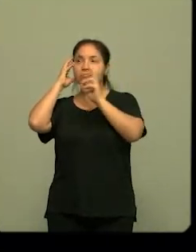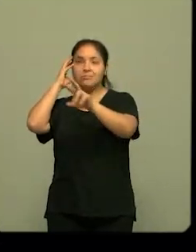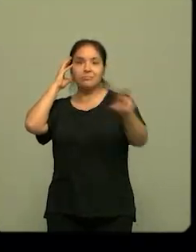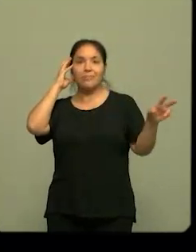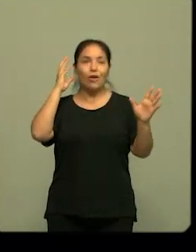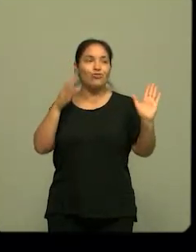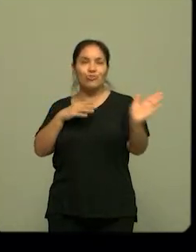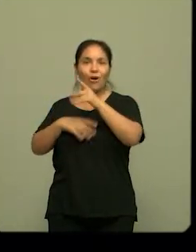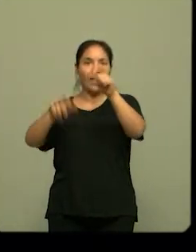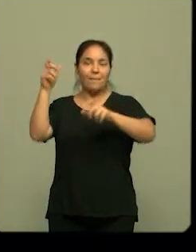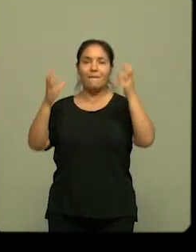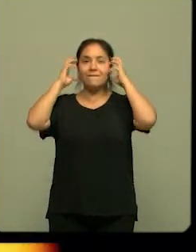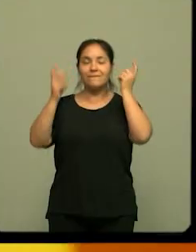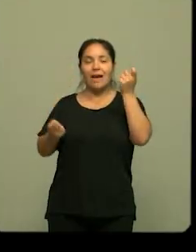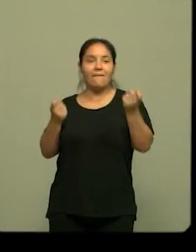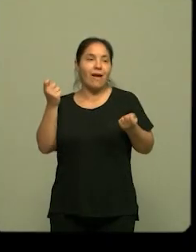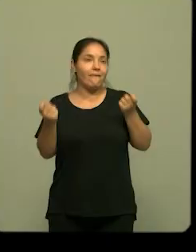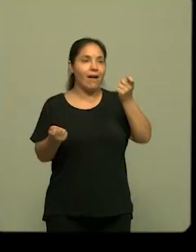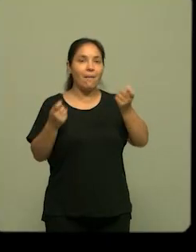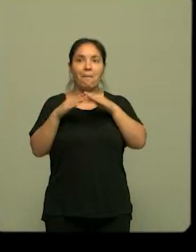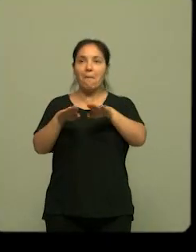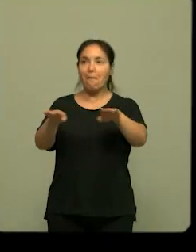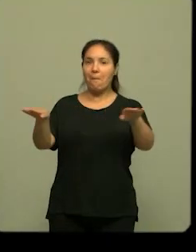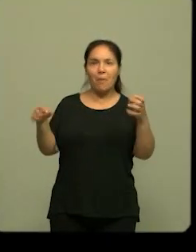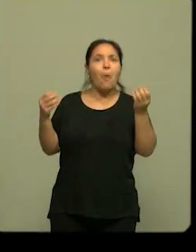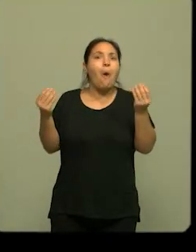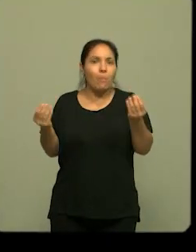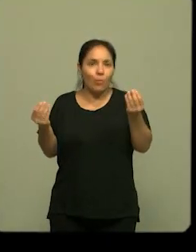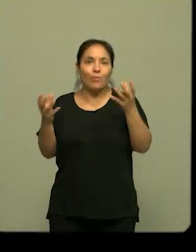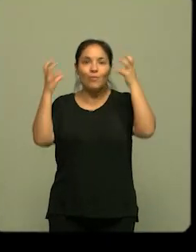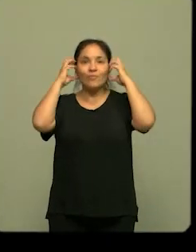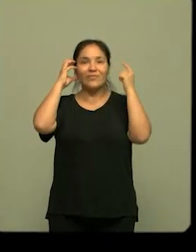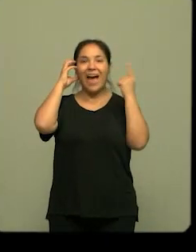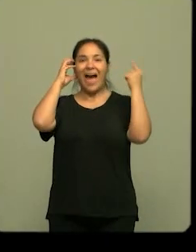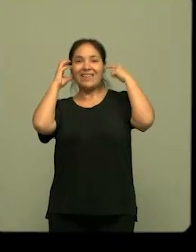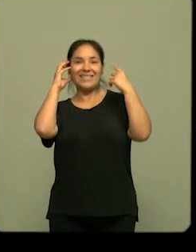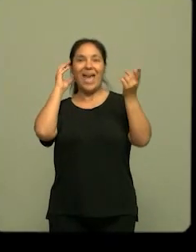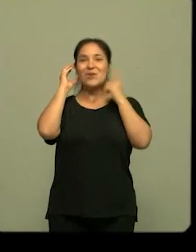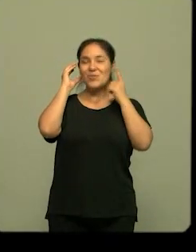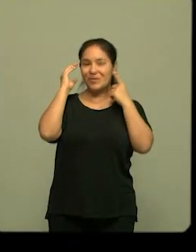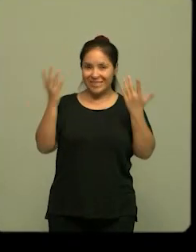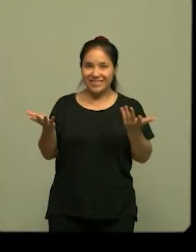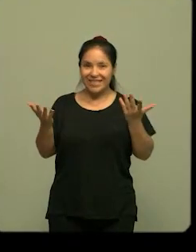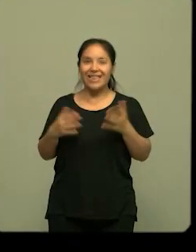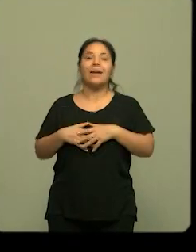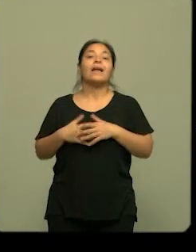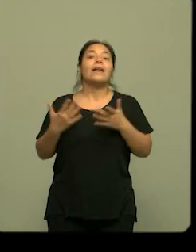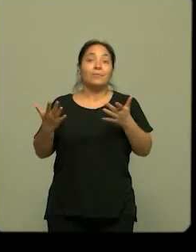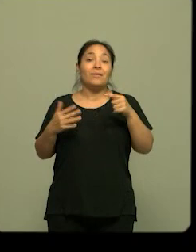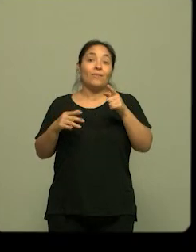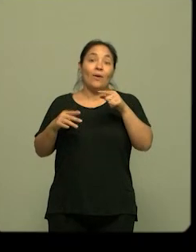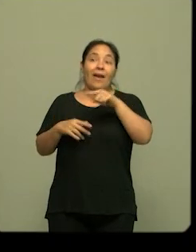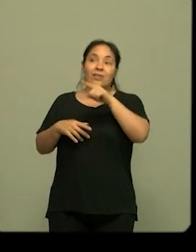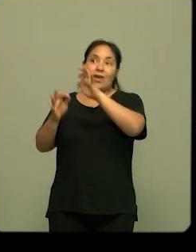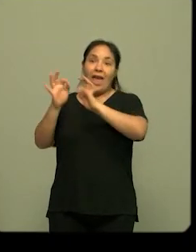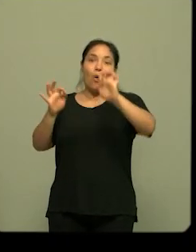está bailando y que no entendés por qué está bailando Y es porque está y es porque escuchando esa música en el en auricular. los auriculares. Bueno, Ujú. esa tendencia que viene desde Europa ya está Ujú.